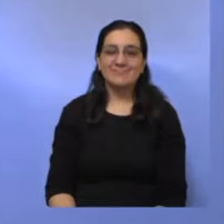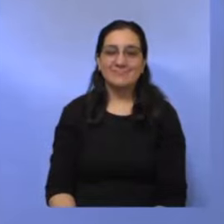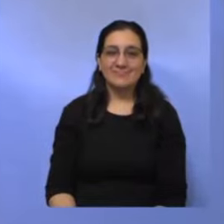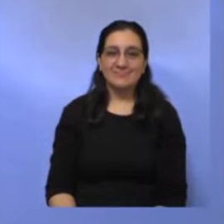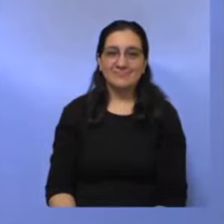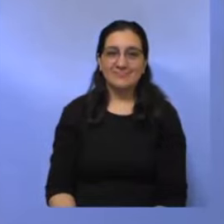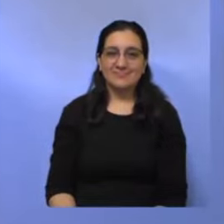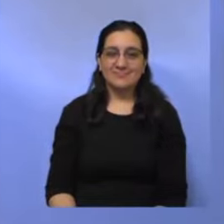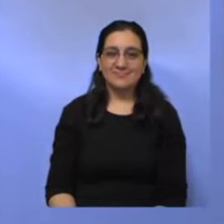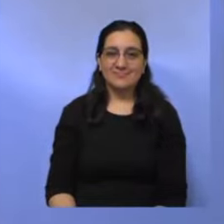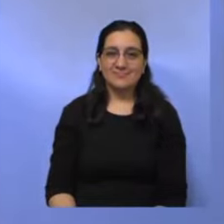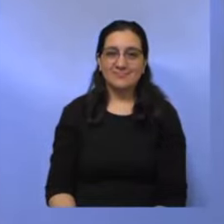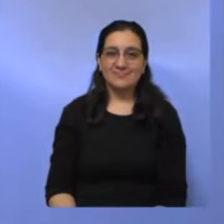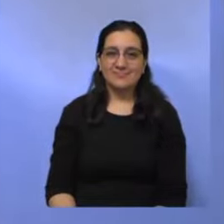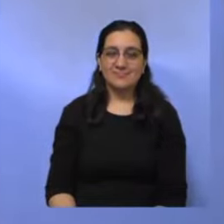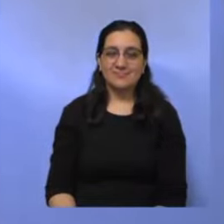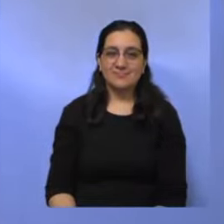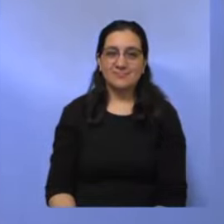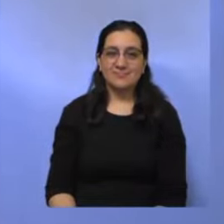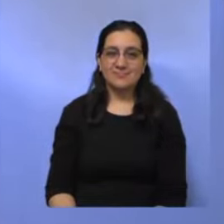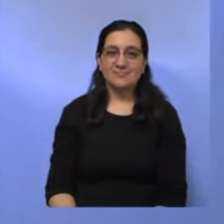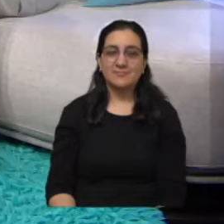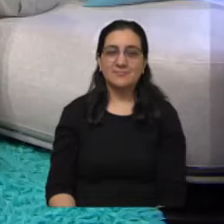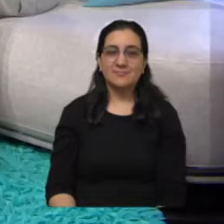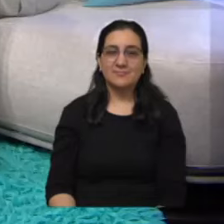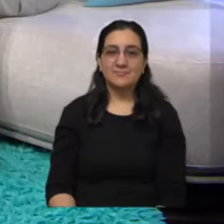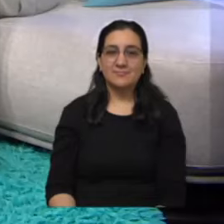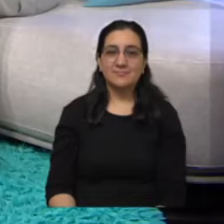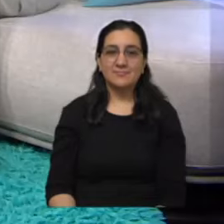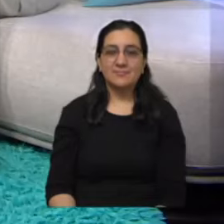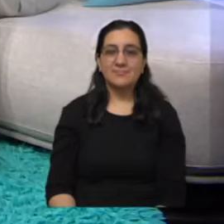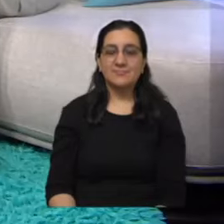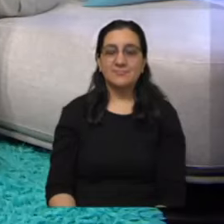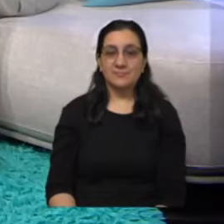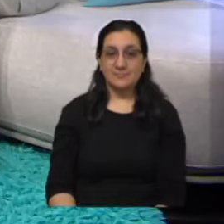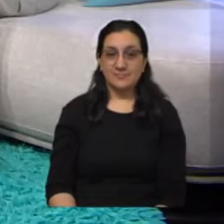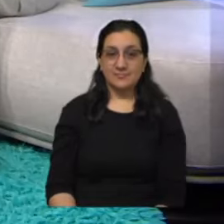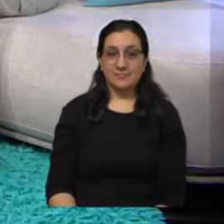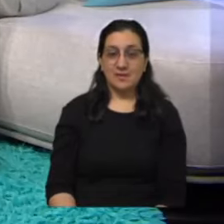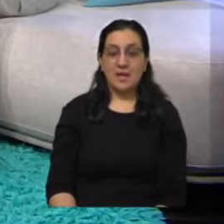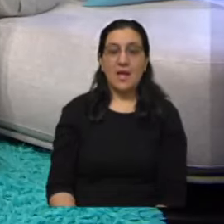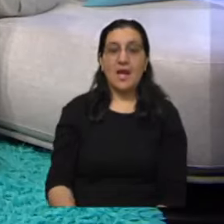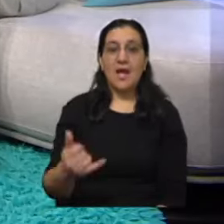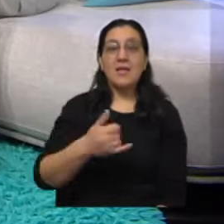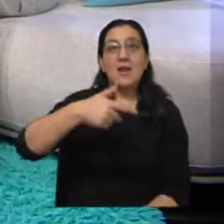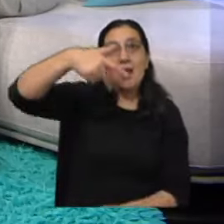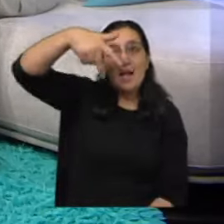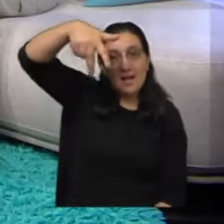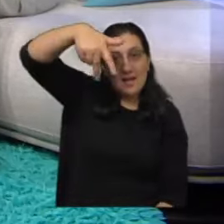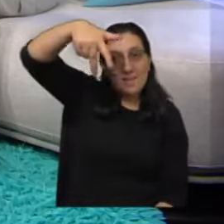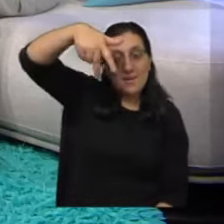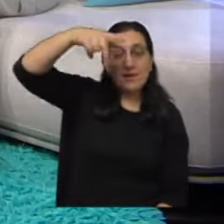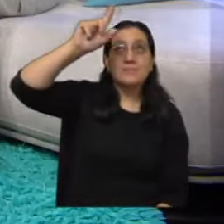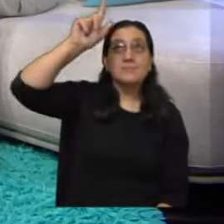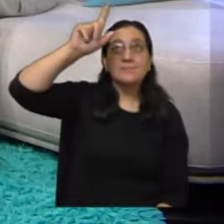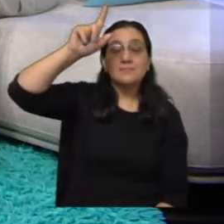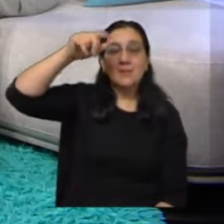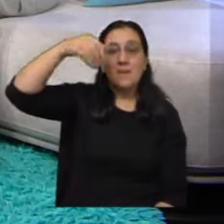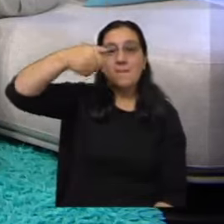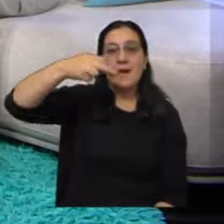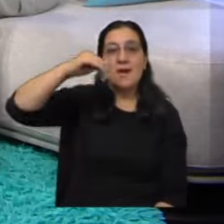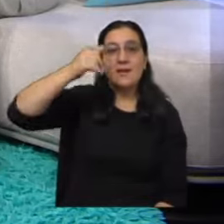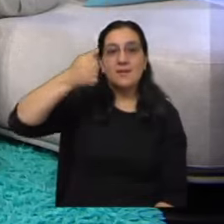una. Bendiciones. No, mentira. ¿Eh? ¿Tenemos, el point of view de María en la cámara que estaba antes acá? Sí. El pop